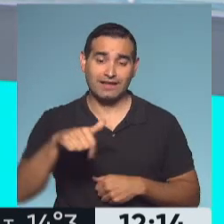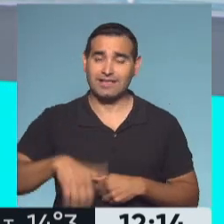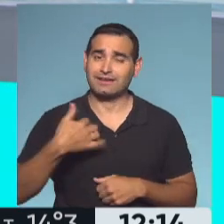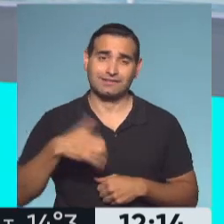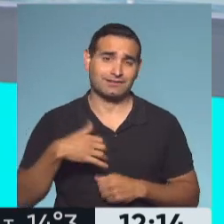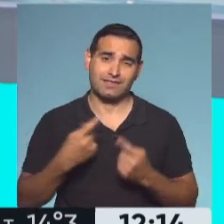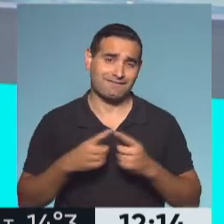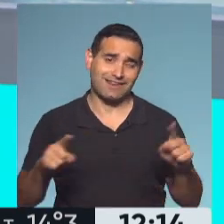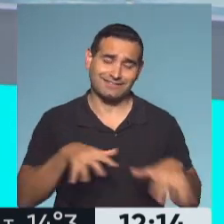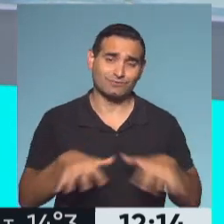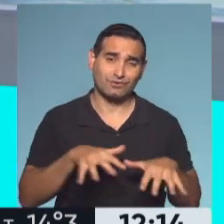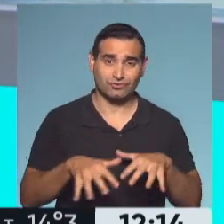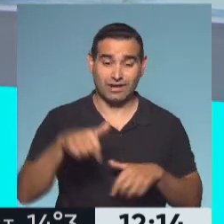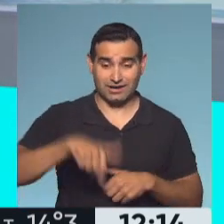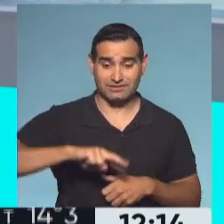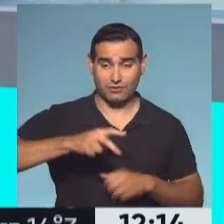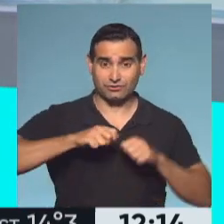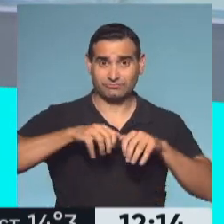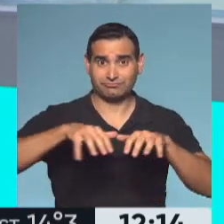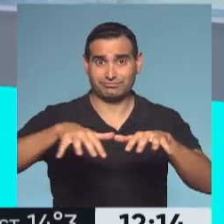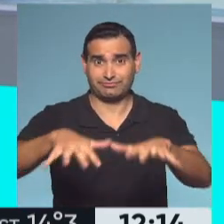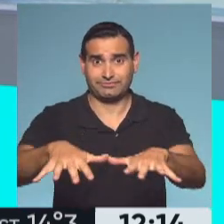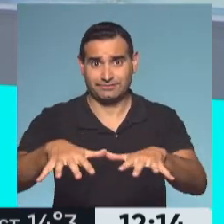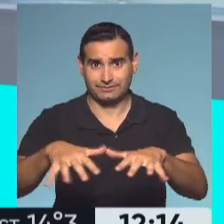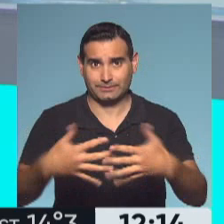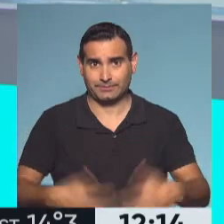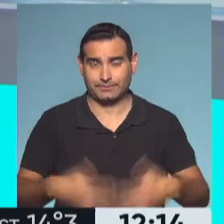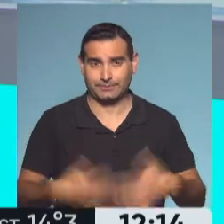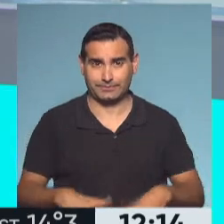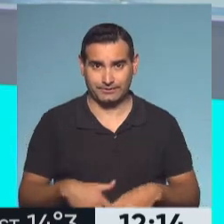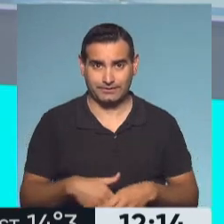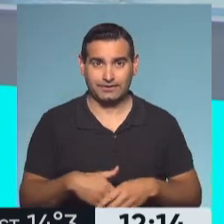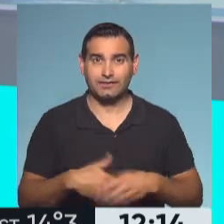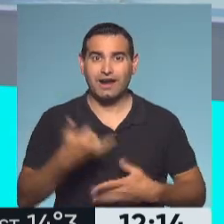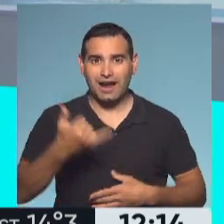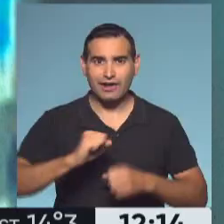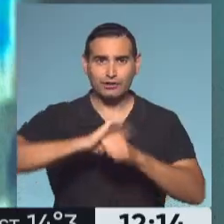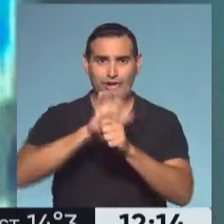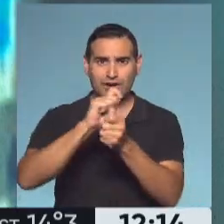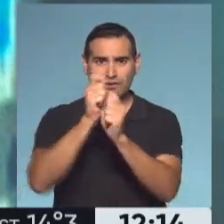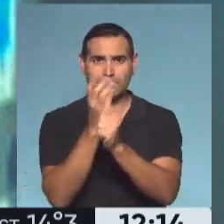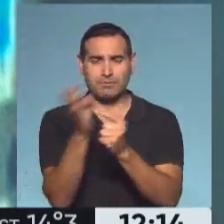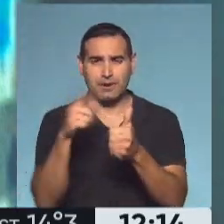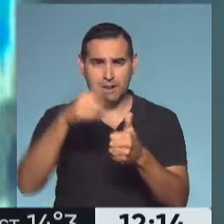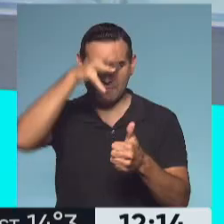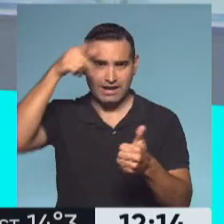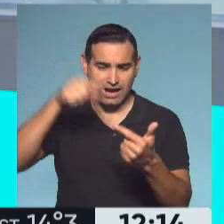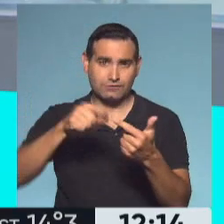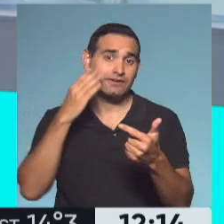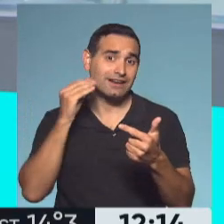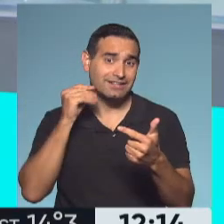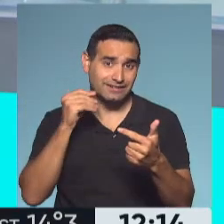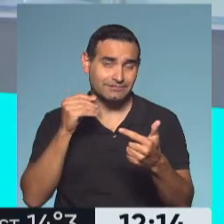República Argentina. Esta segunda ola se vio sobrepasada por la aparición de nuevas variantes, la de Manaos, la